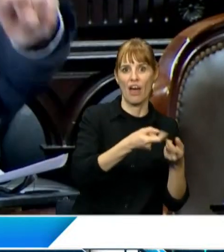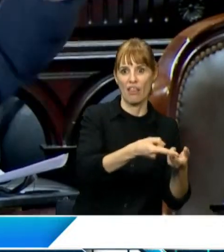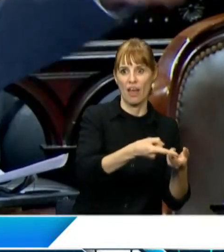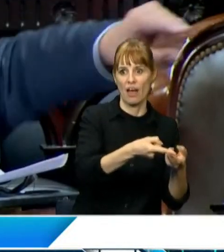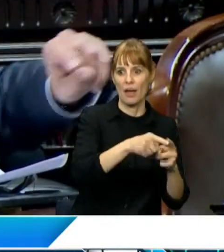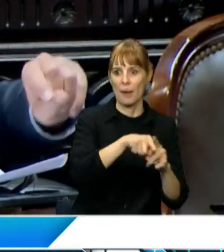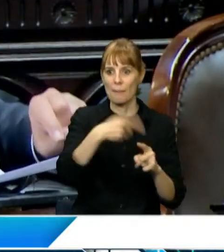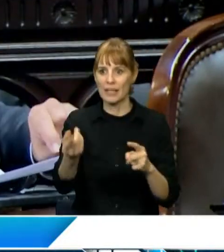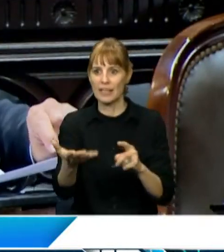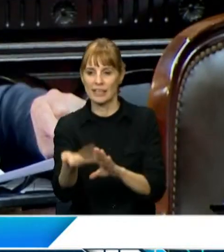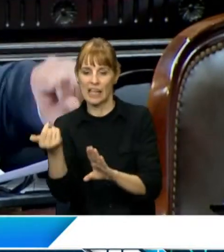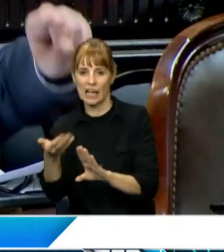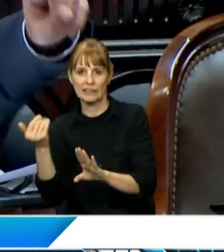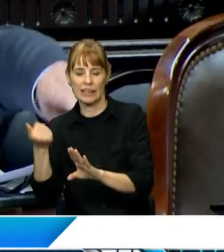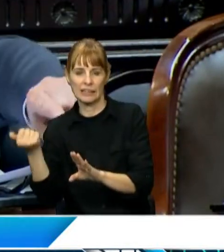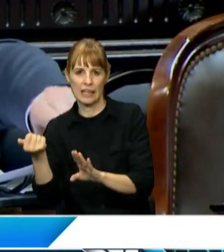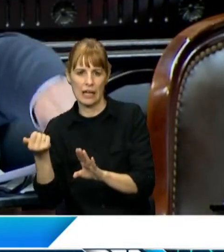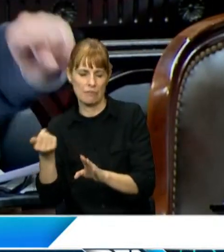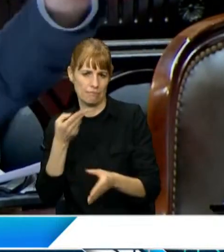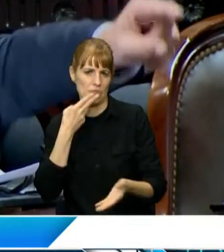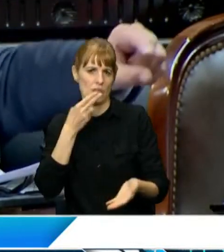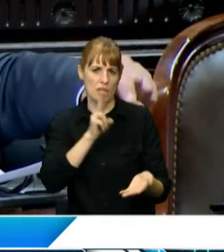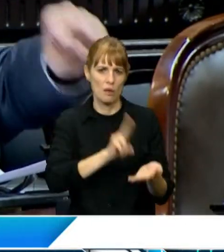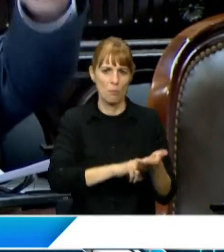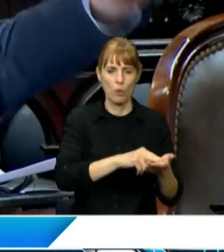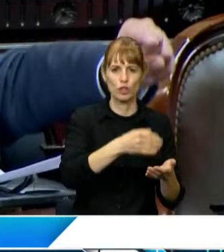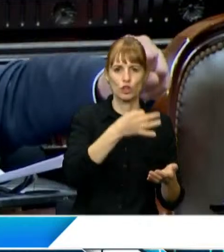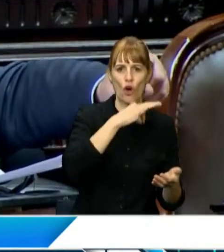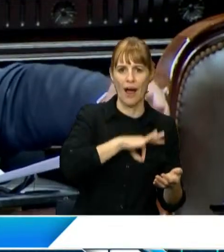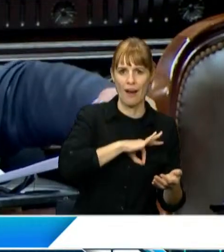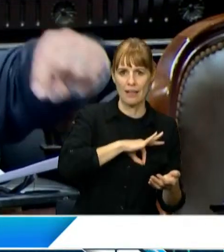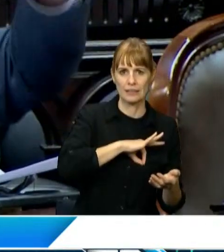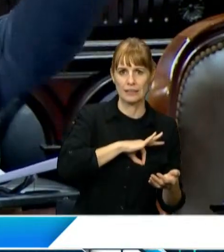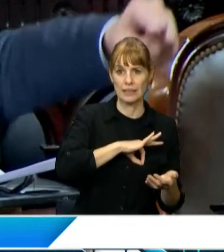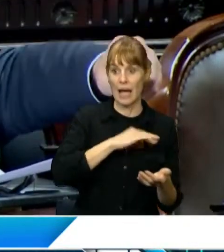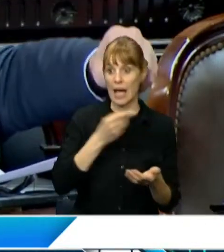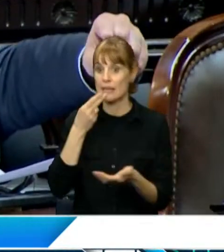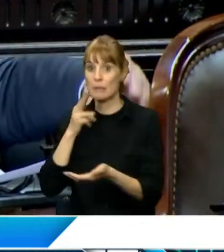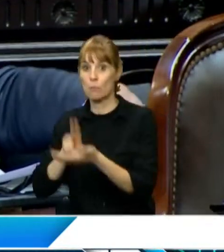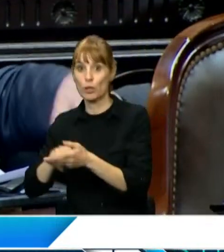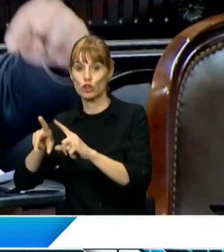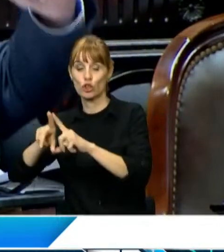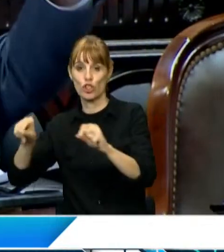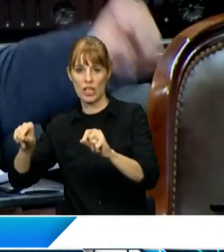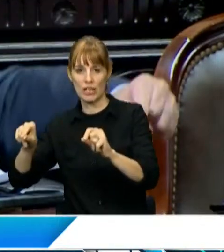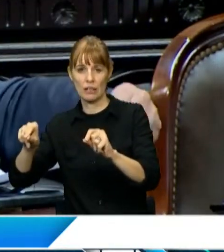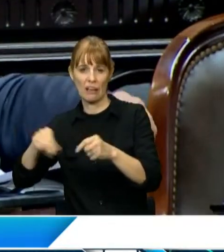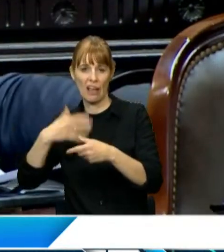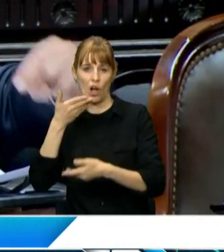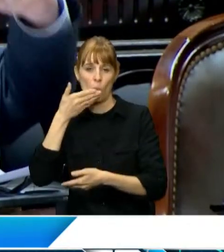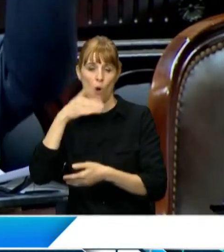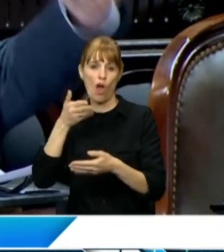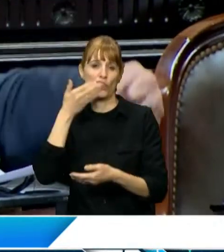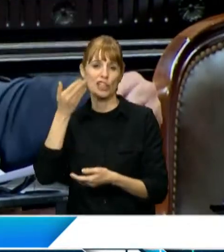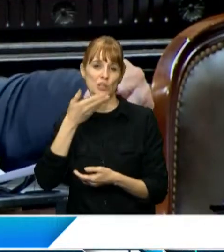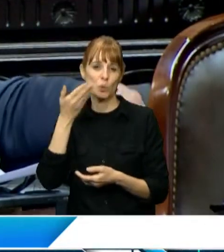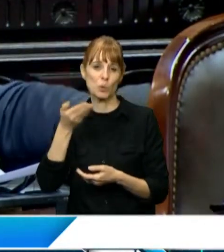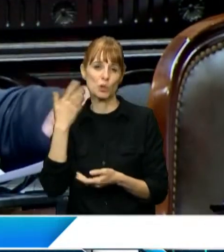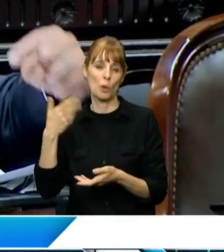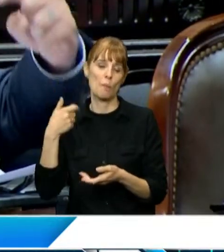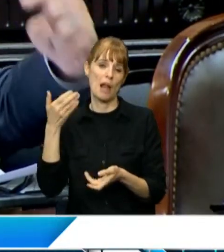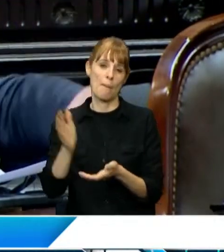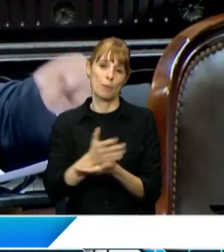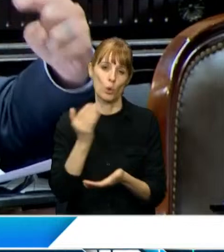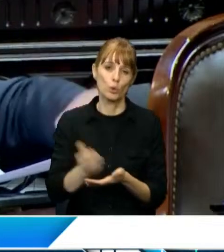que ganancias la iban a volver a poner. Si no le daban impuesto al cheque, otra cuestión más, impuesto distorsivo para los que los producen, para los que